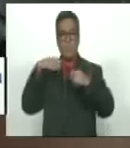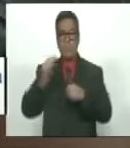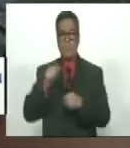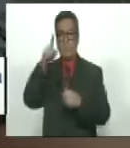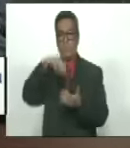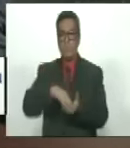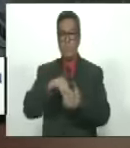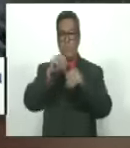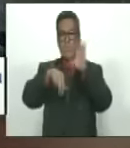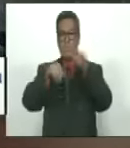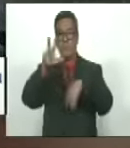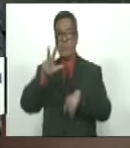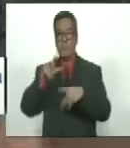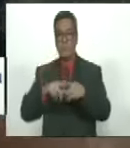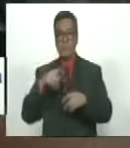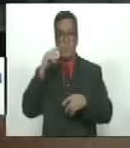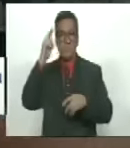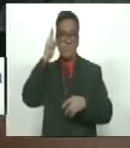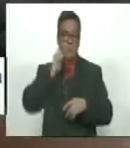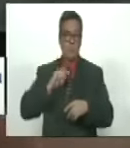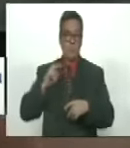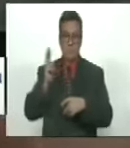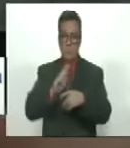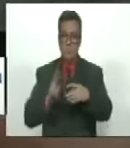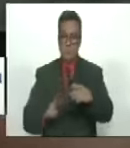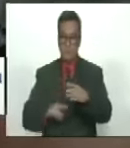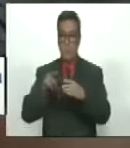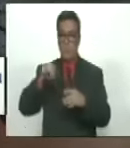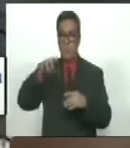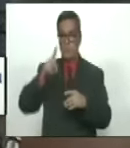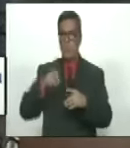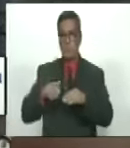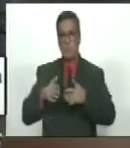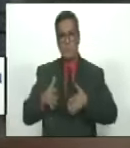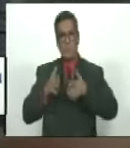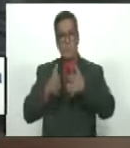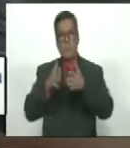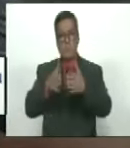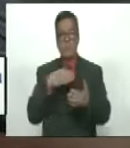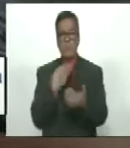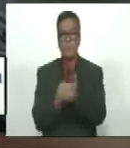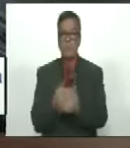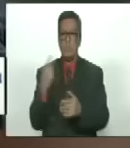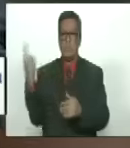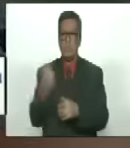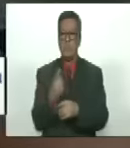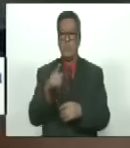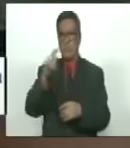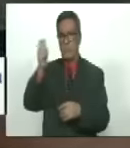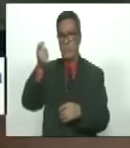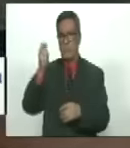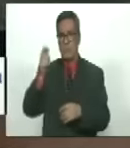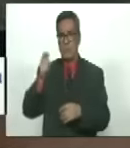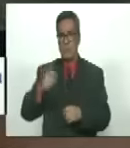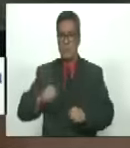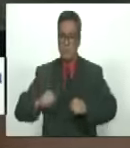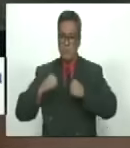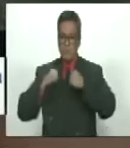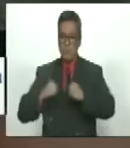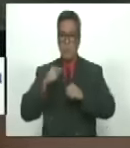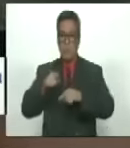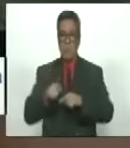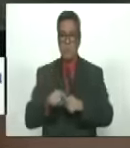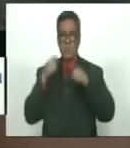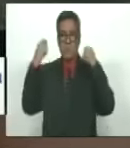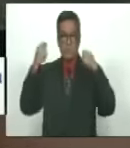de 1813 cuando Bolívar venía del río Magdalena cruzando hasta llegar al Táchira, consolidando